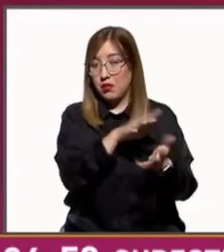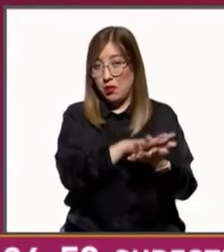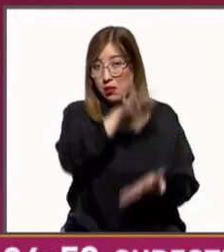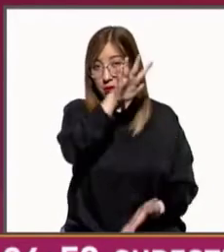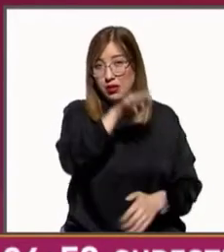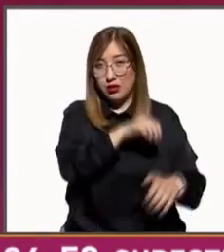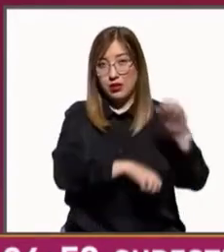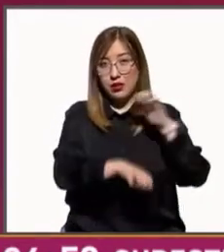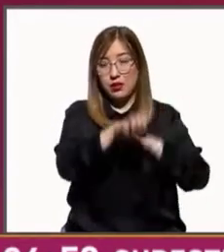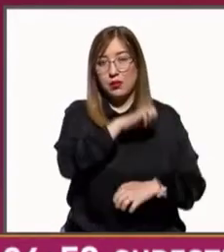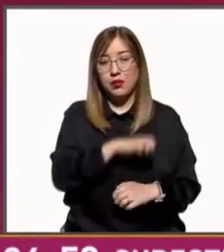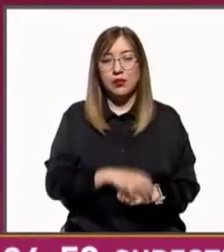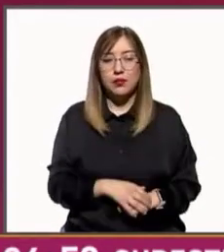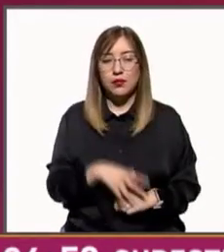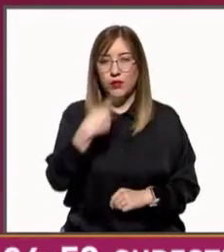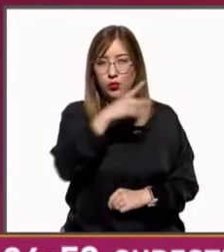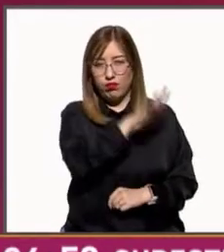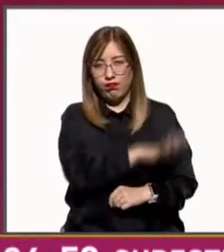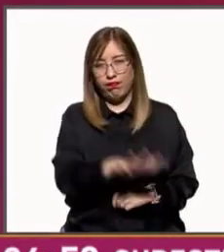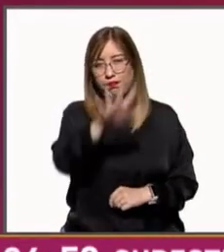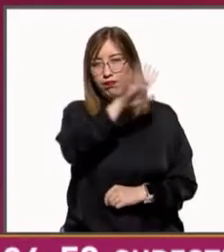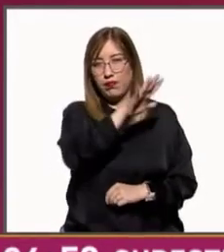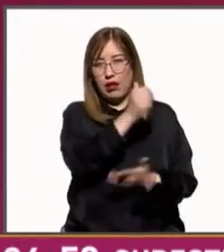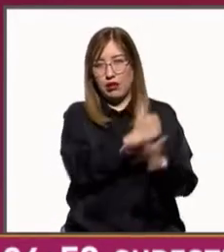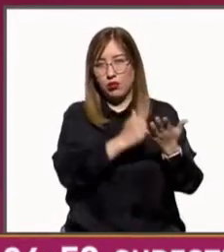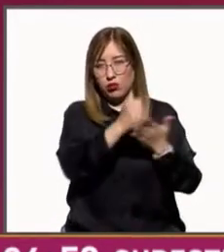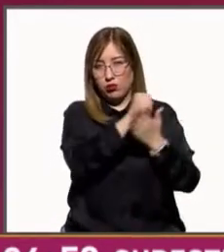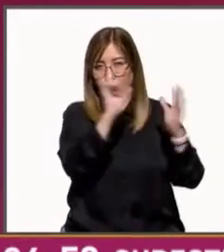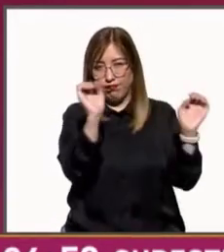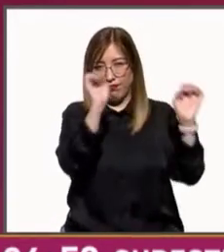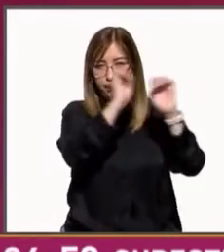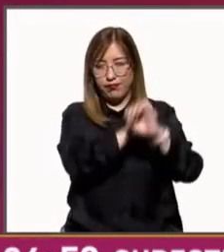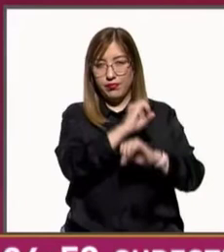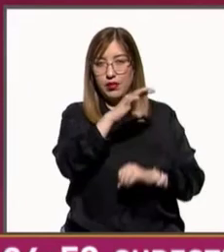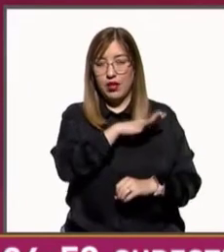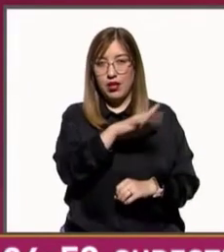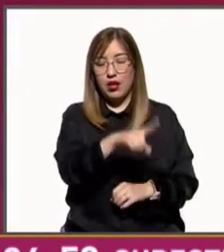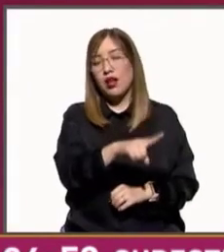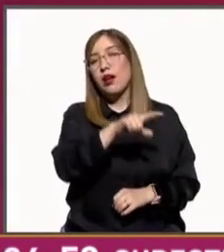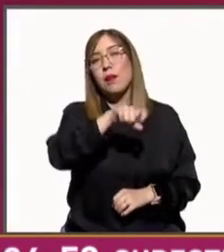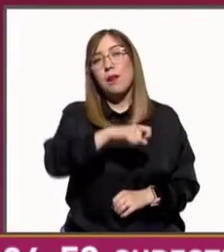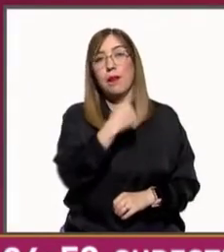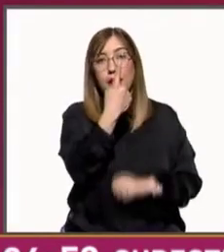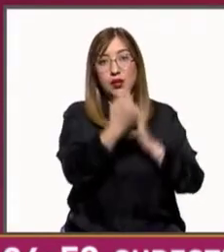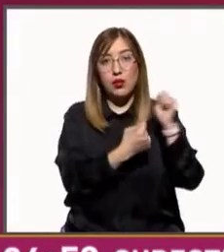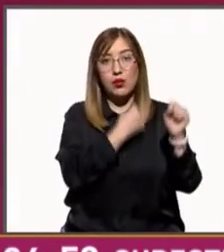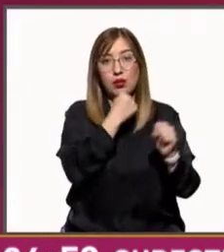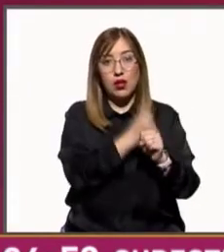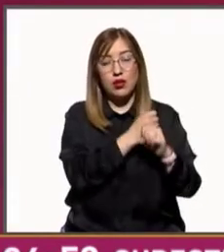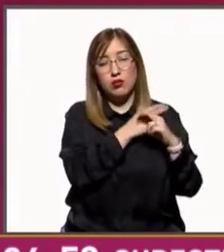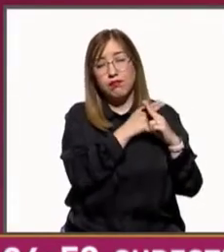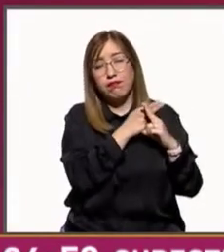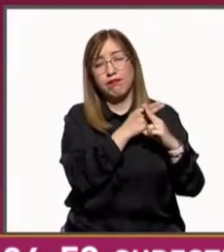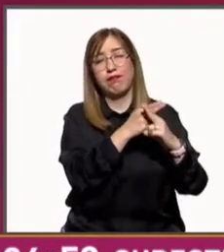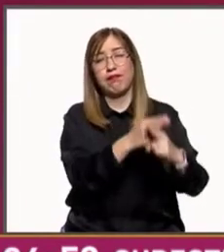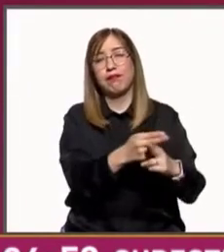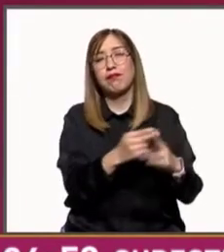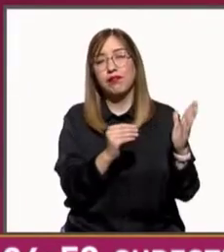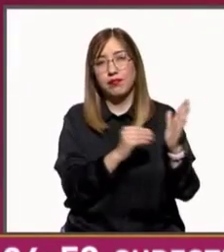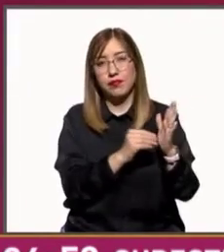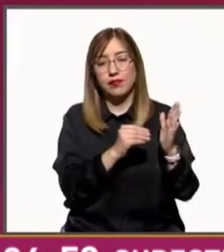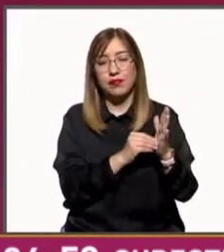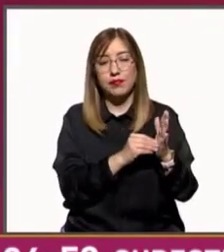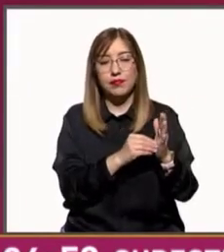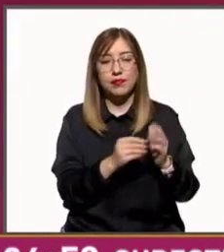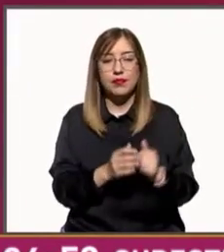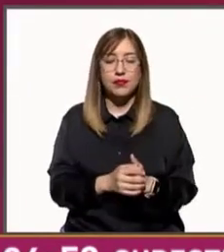que es esa área azul oscuro, tienen más de 21 años de existir, 34.1,